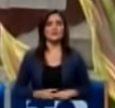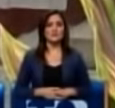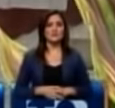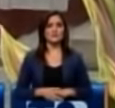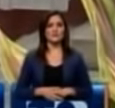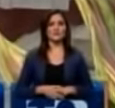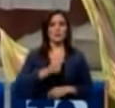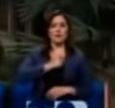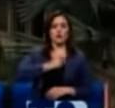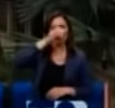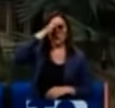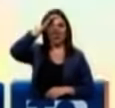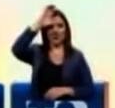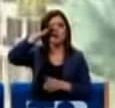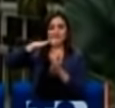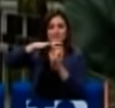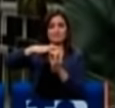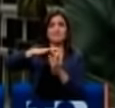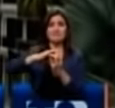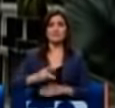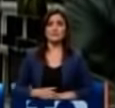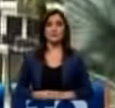minería y un patrimonio cultural en riesgo.